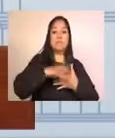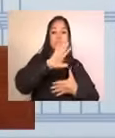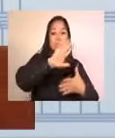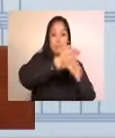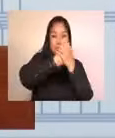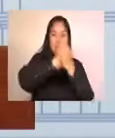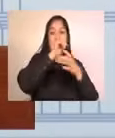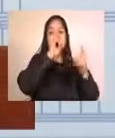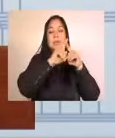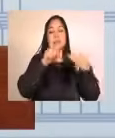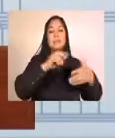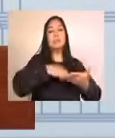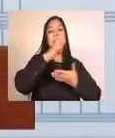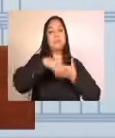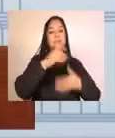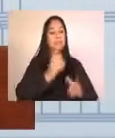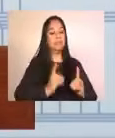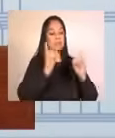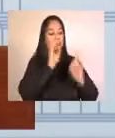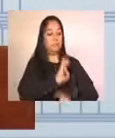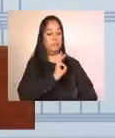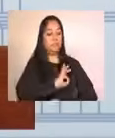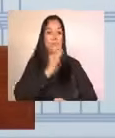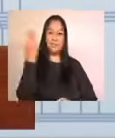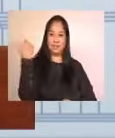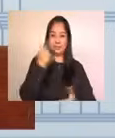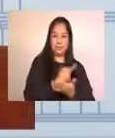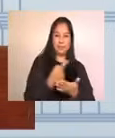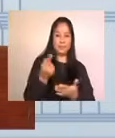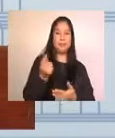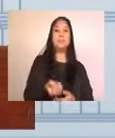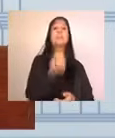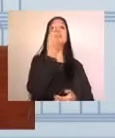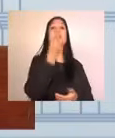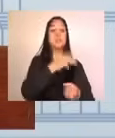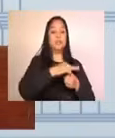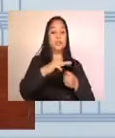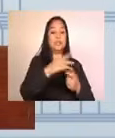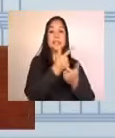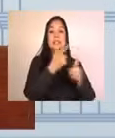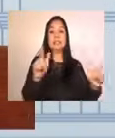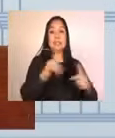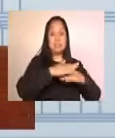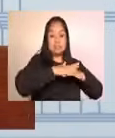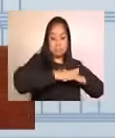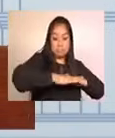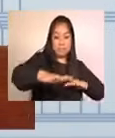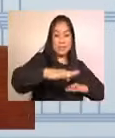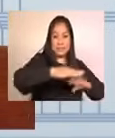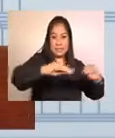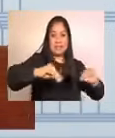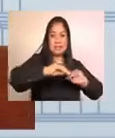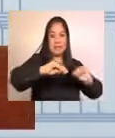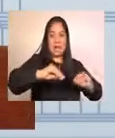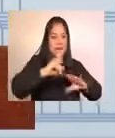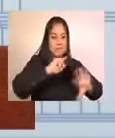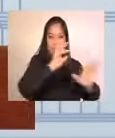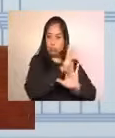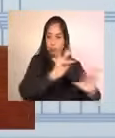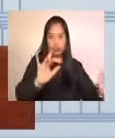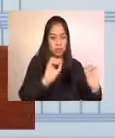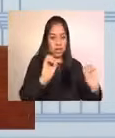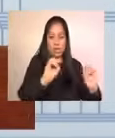materia de desarrollo social, como vimos la semana pasada, el primer municipio libre de pisos de tierra